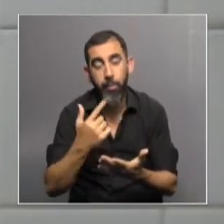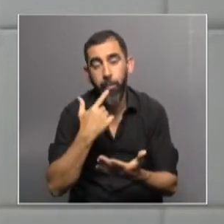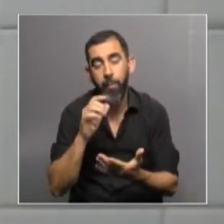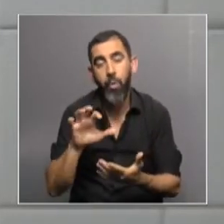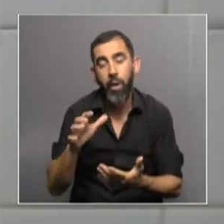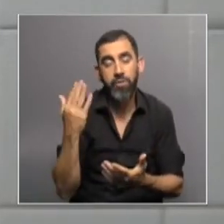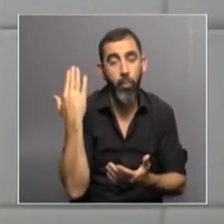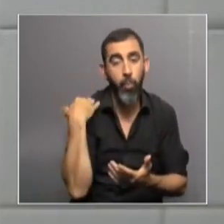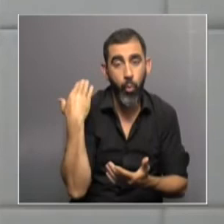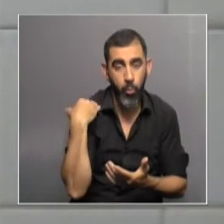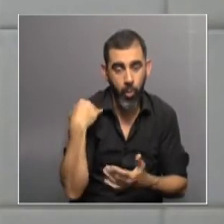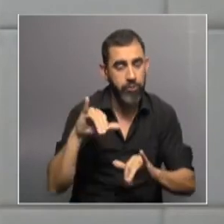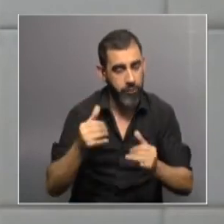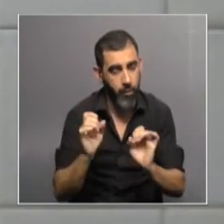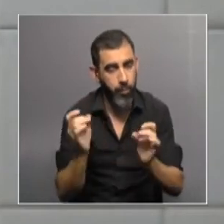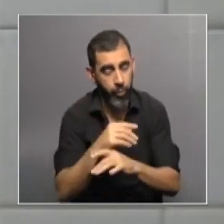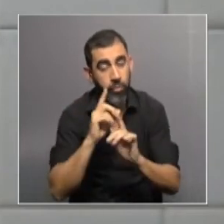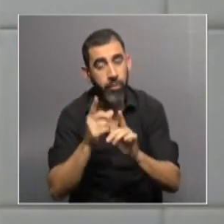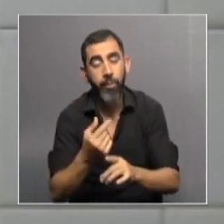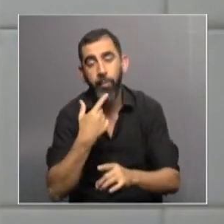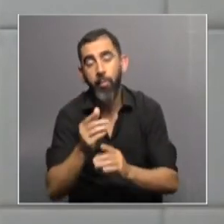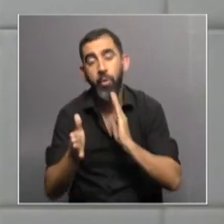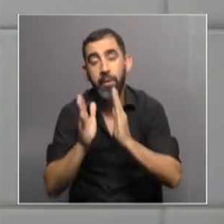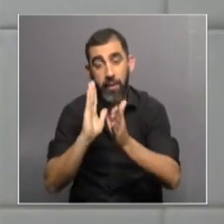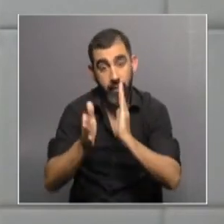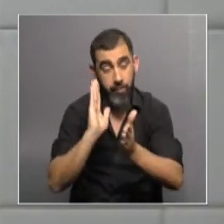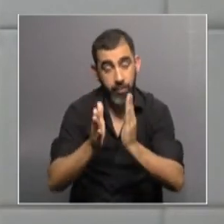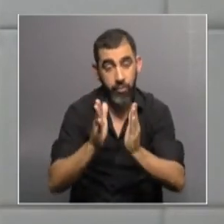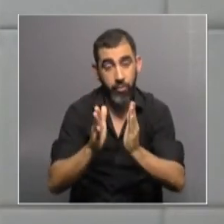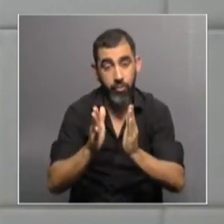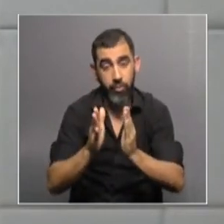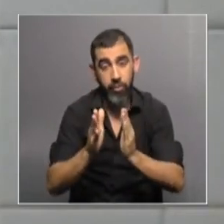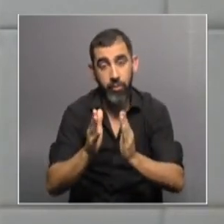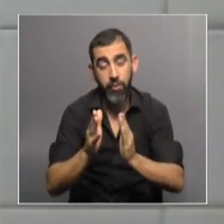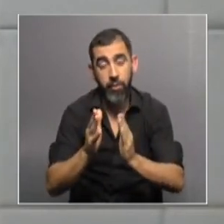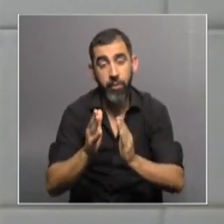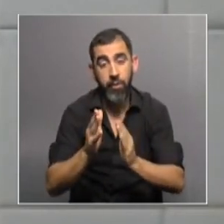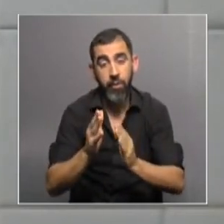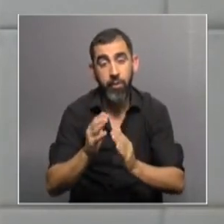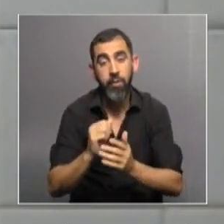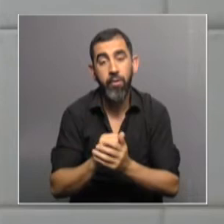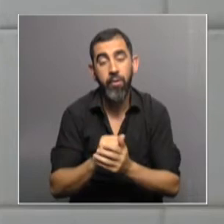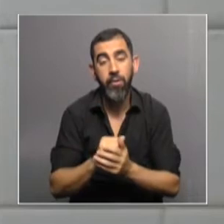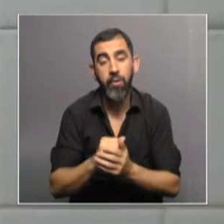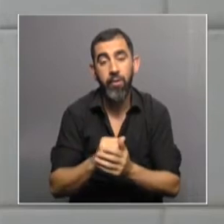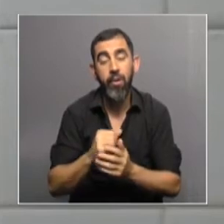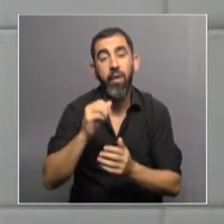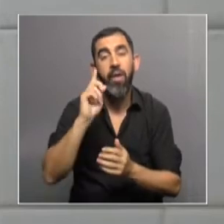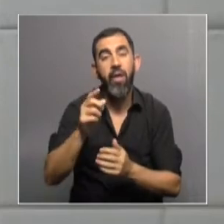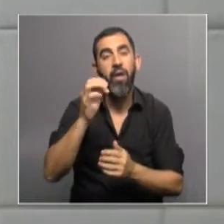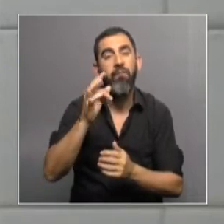específicamente está cubierto también por ejemplo el tratamiento para los inhibidores del epidermal de factor receptor inhibidores del GFR